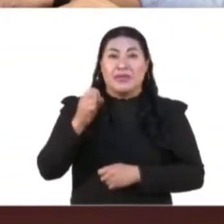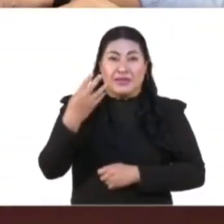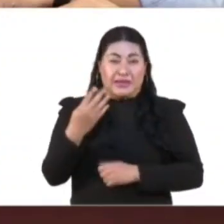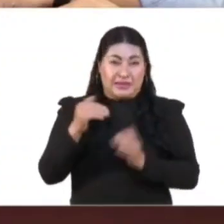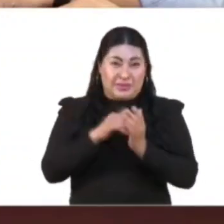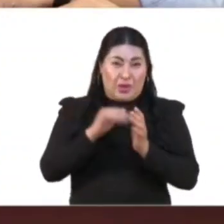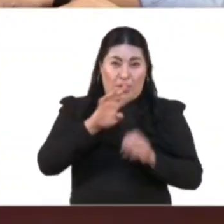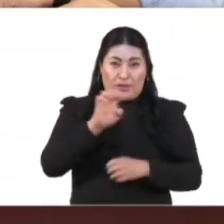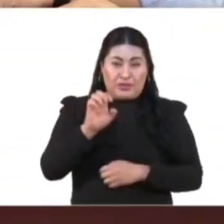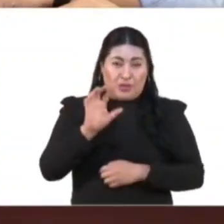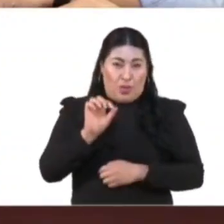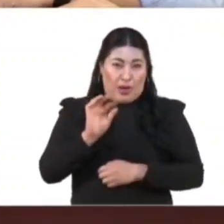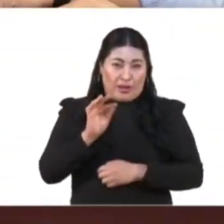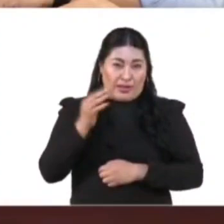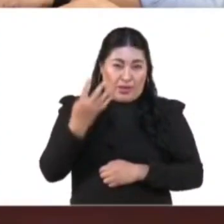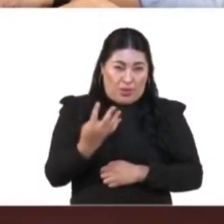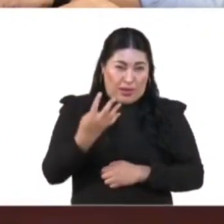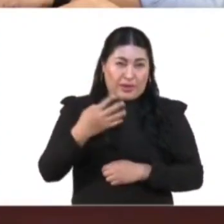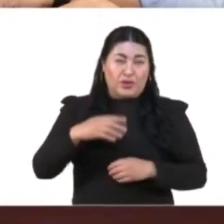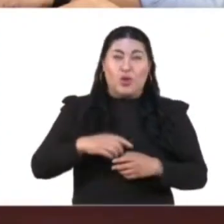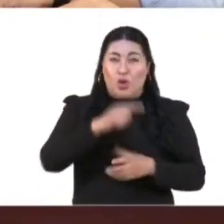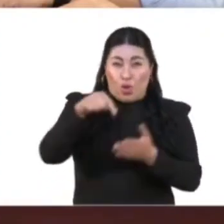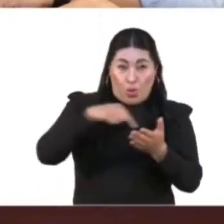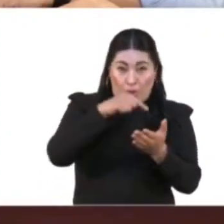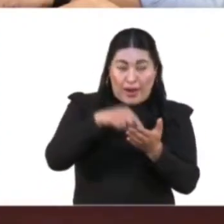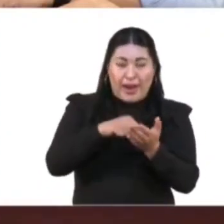23,944 inmuebles o se inscribieron